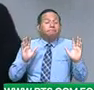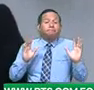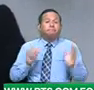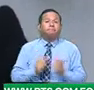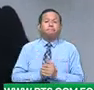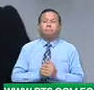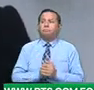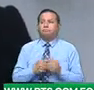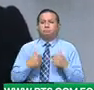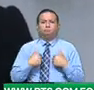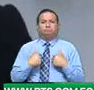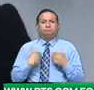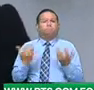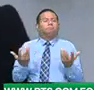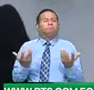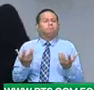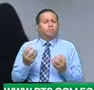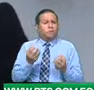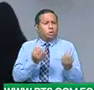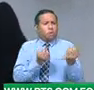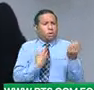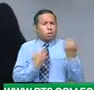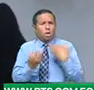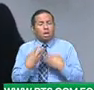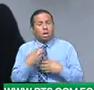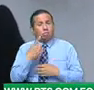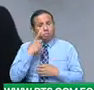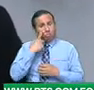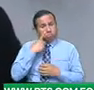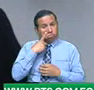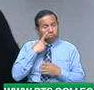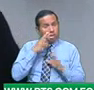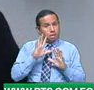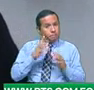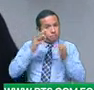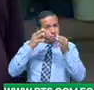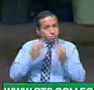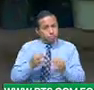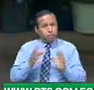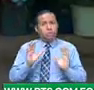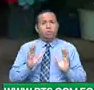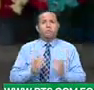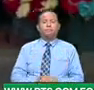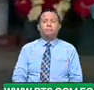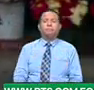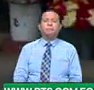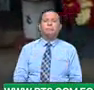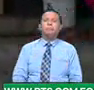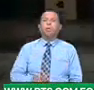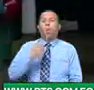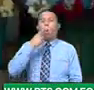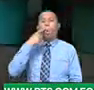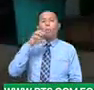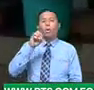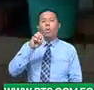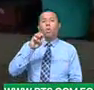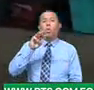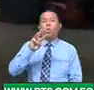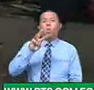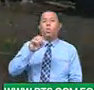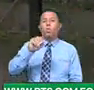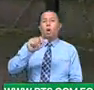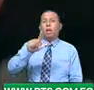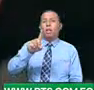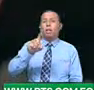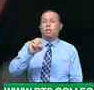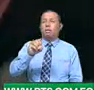nosotros nos manejamos bajo hipótesis que tienen que ser sometidas a corroboraciones periféricas. Osvaldo, sin lágrimas y de manera fría,